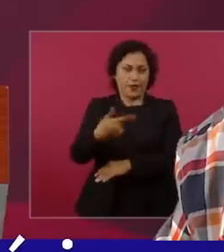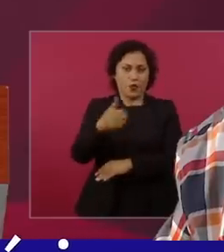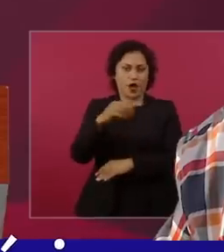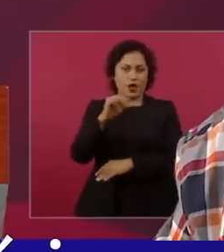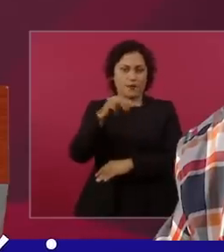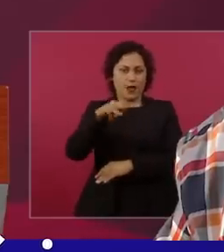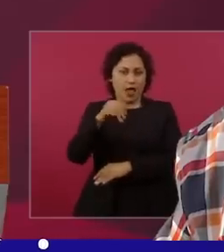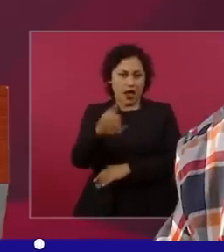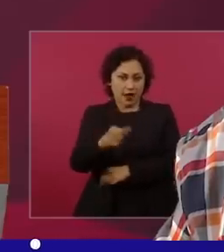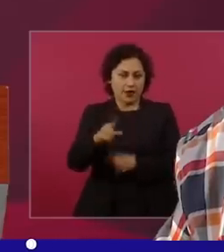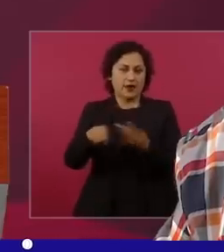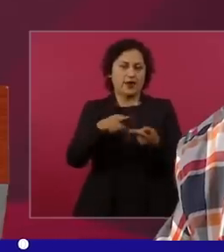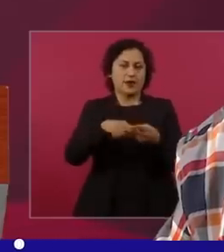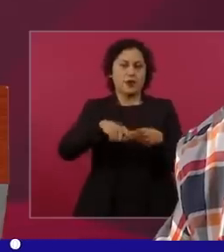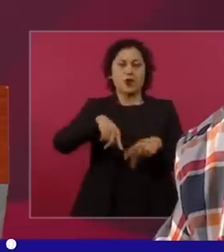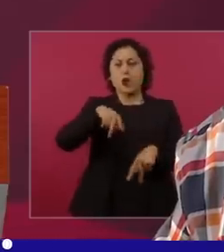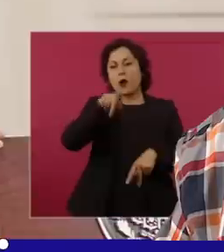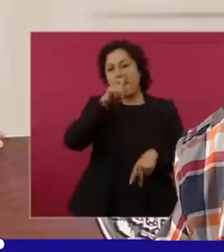sopilotes, no.